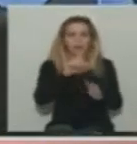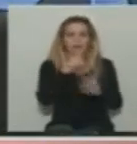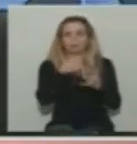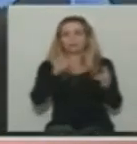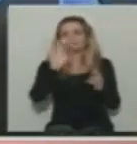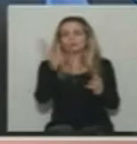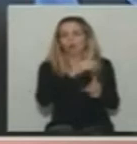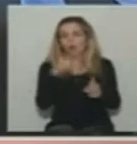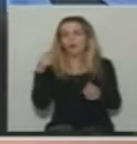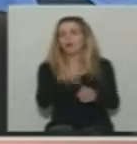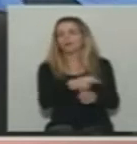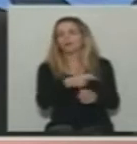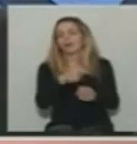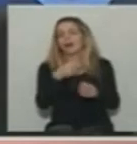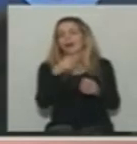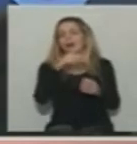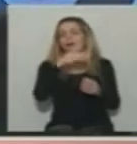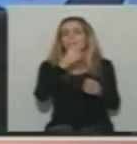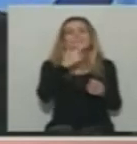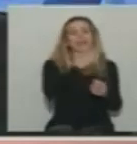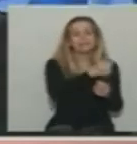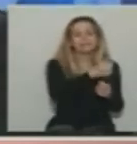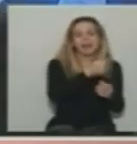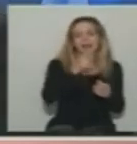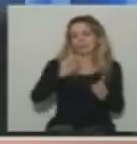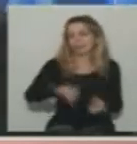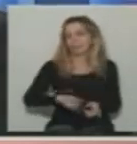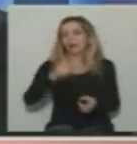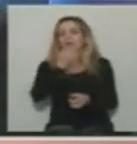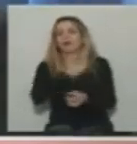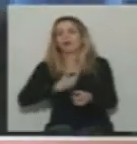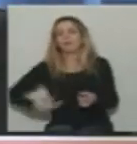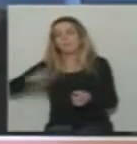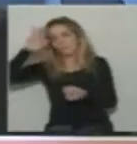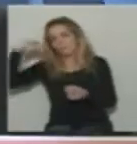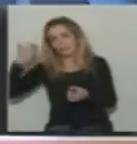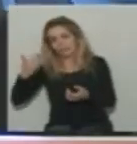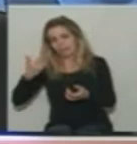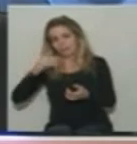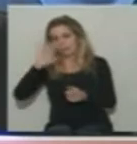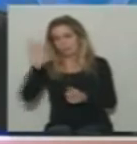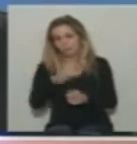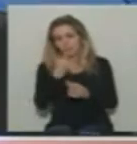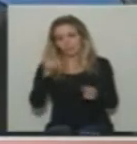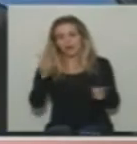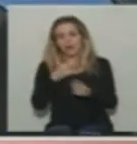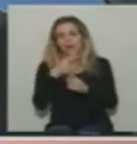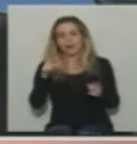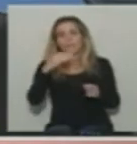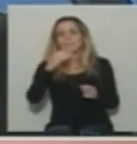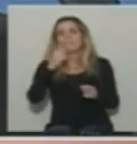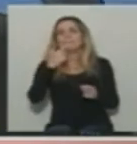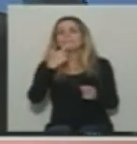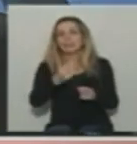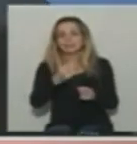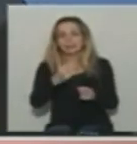más garca a hablar a la nata. Massa garpa. Caramba, gran macana la dama acá, arrastra, da la cara, da